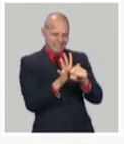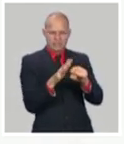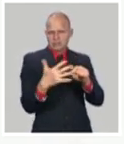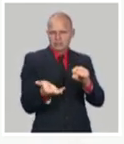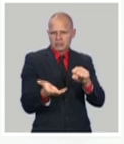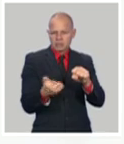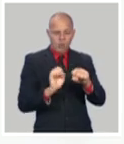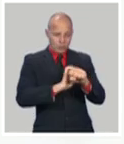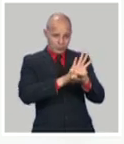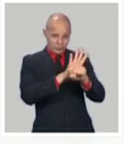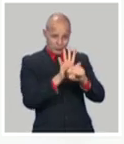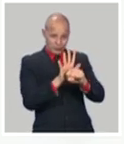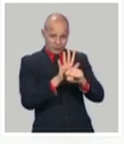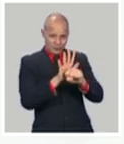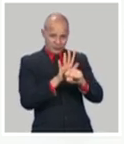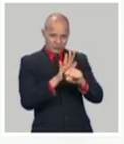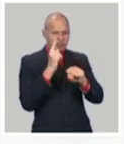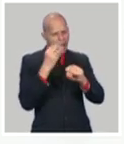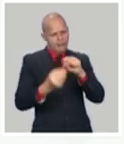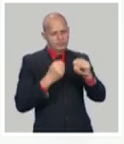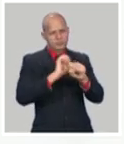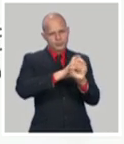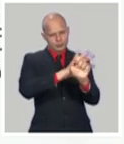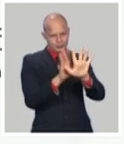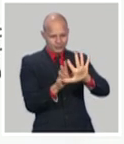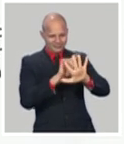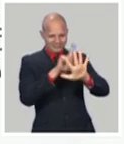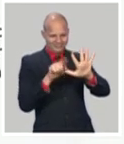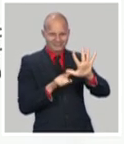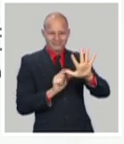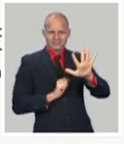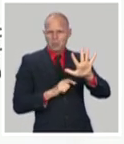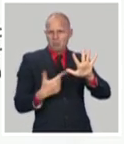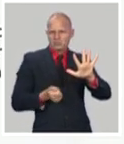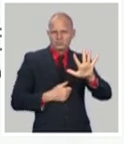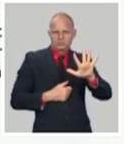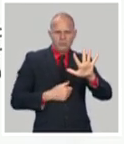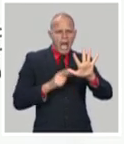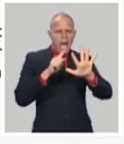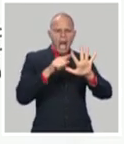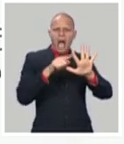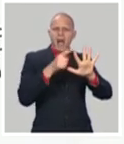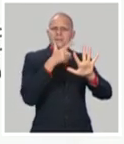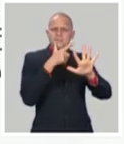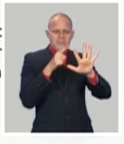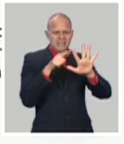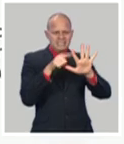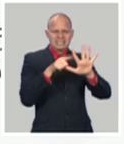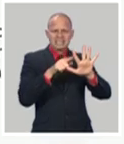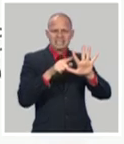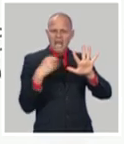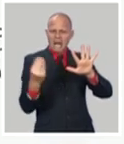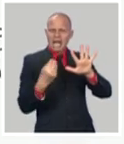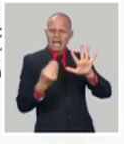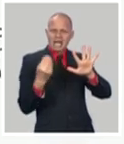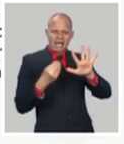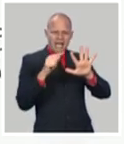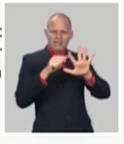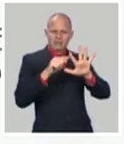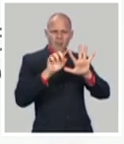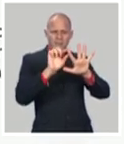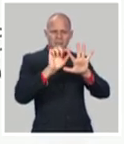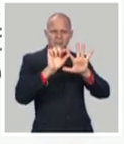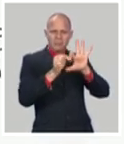sustituyó prácticamente, y si se pone la siguiente se va a ver, sustituyó prácticamente a los virus originales